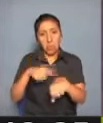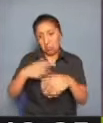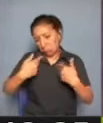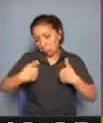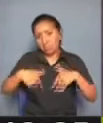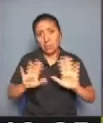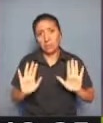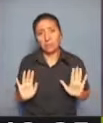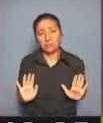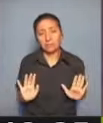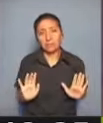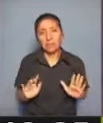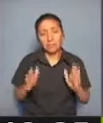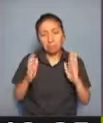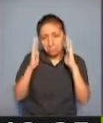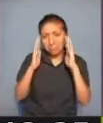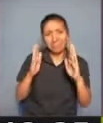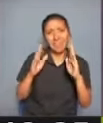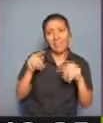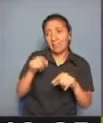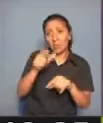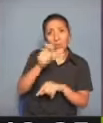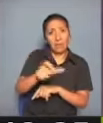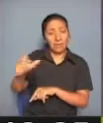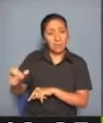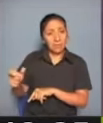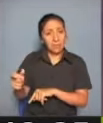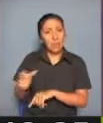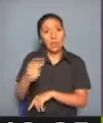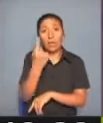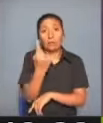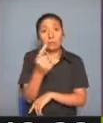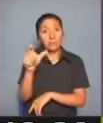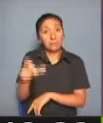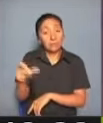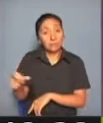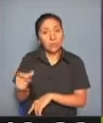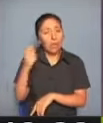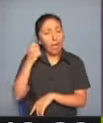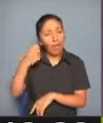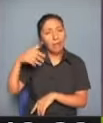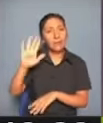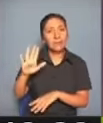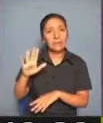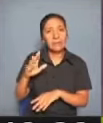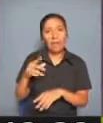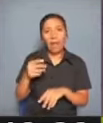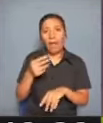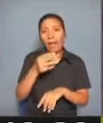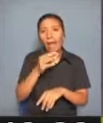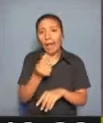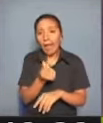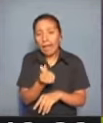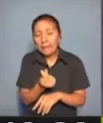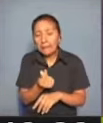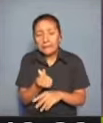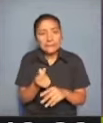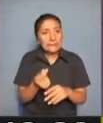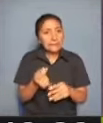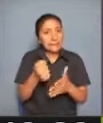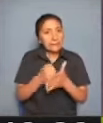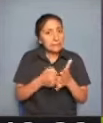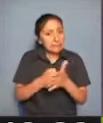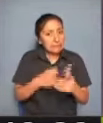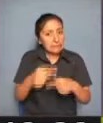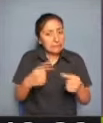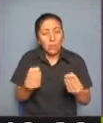y escuchábamos ahí a la gente no escuchábamos a una persona una adulta mayor que decía hay que estirar la plata como se pueda Hay que